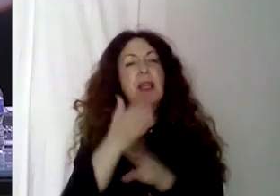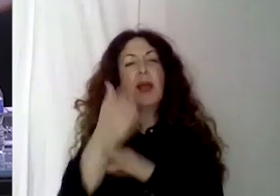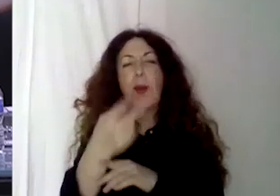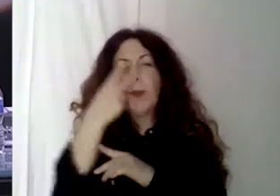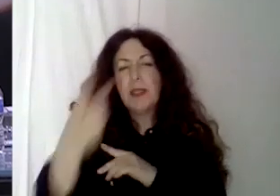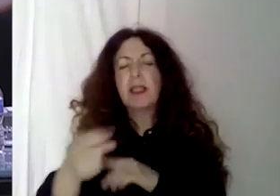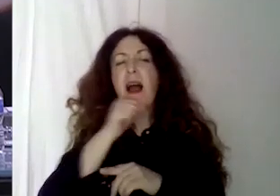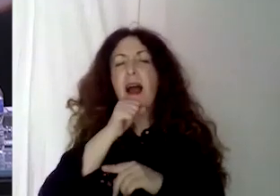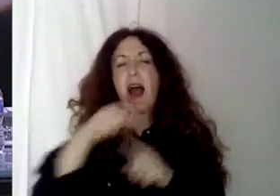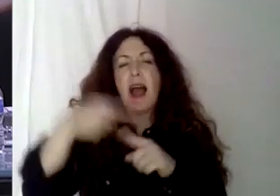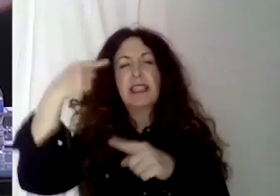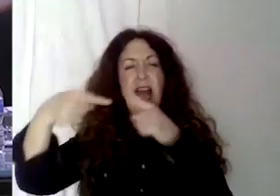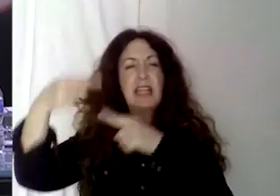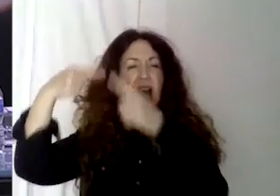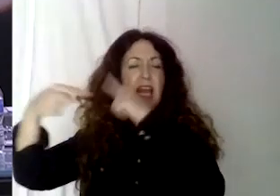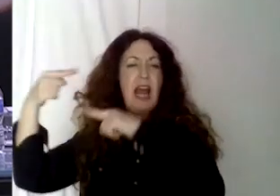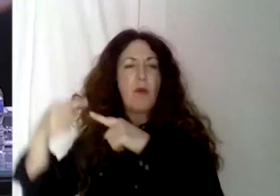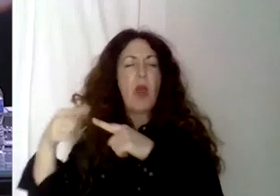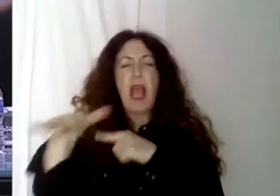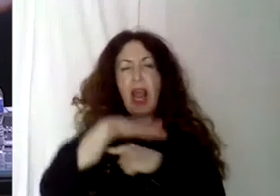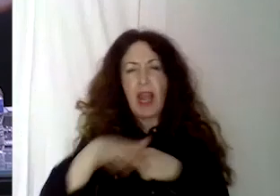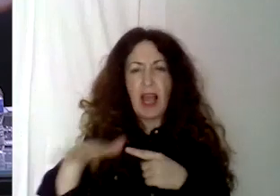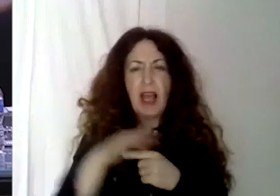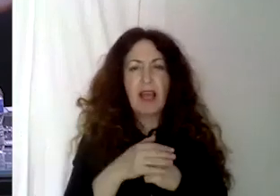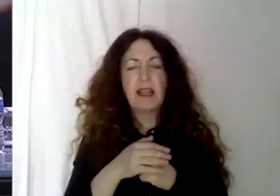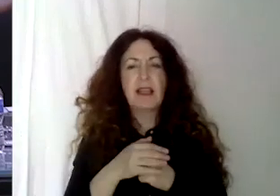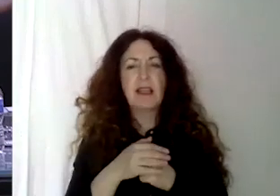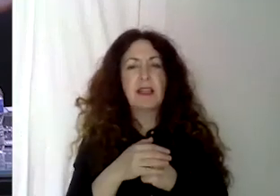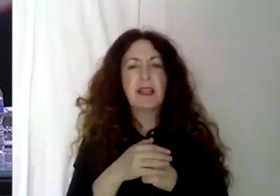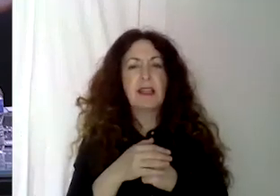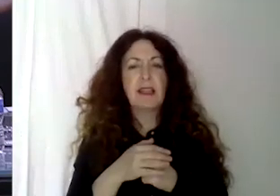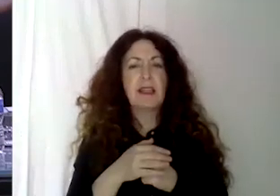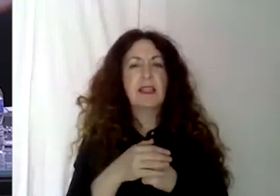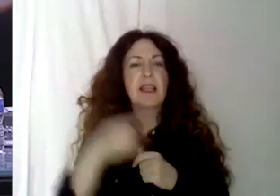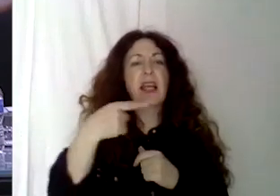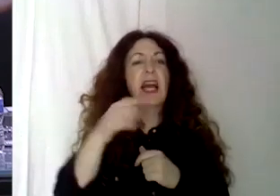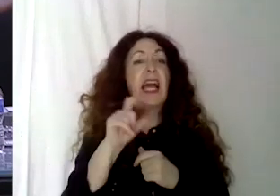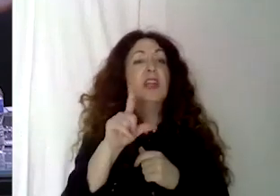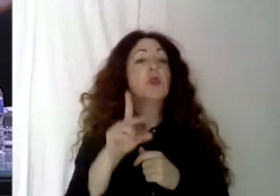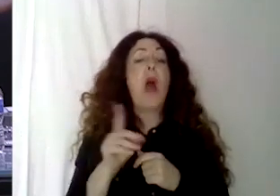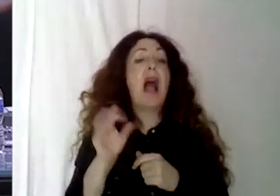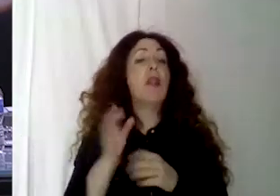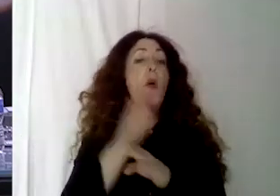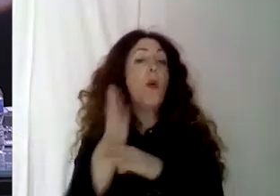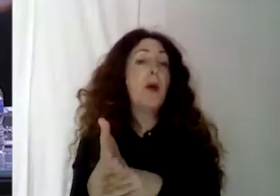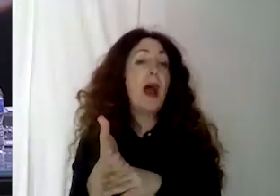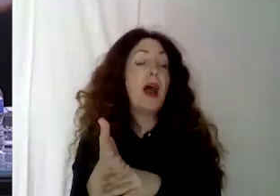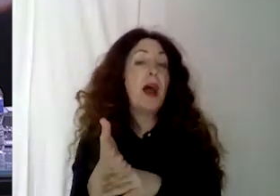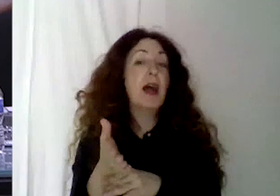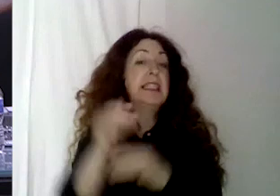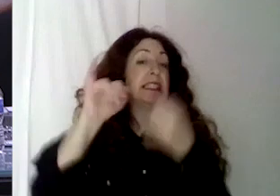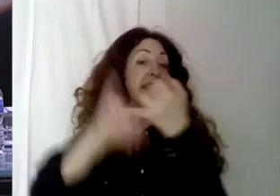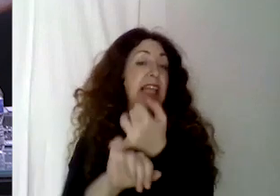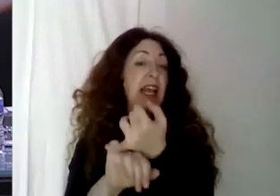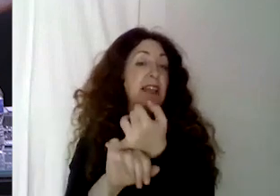Ludovico del Ariosto? Sí. No. Pues si es así, pues muy fácil, va, y le hace la corte y se casa.